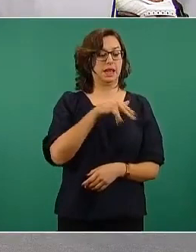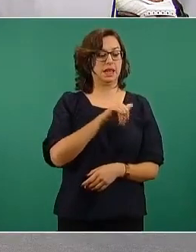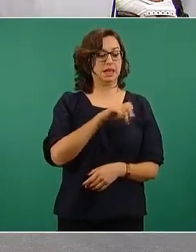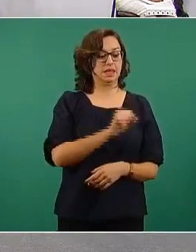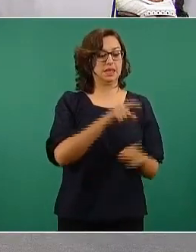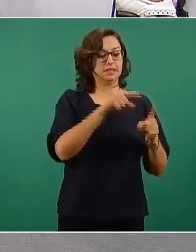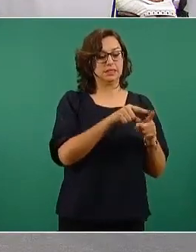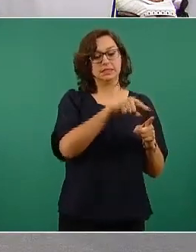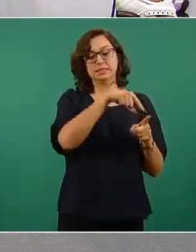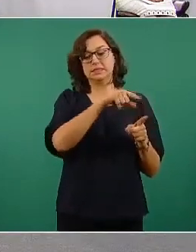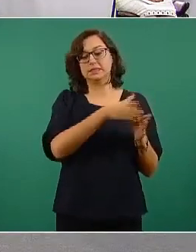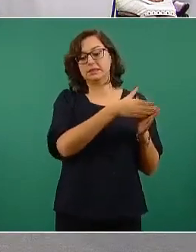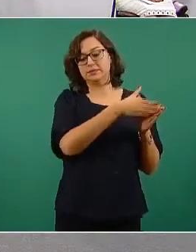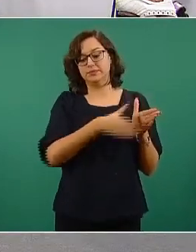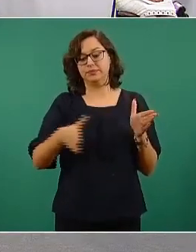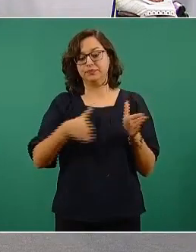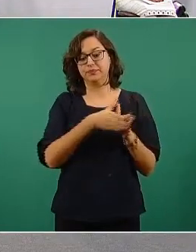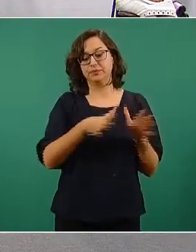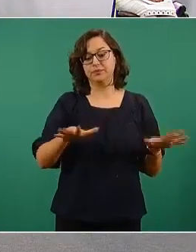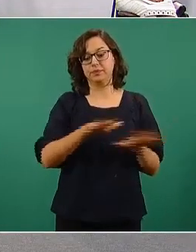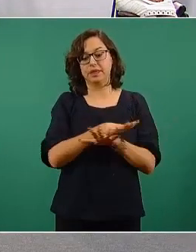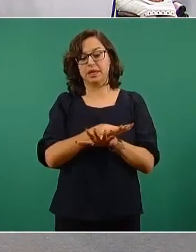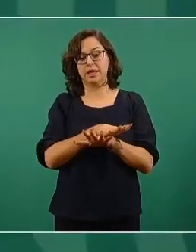Zedillo, fue a proa.